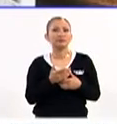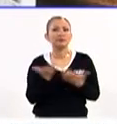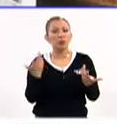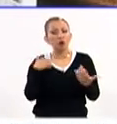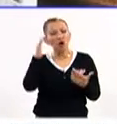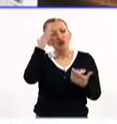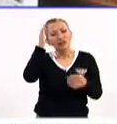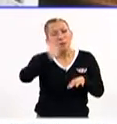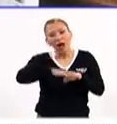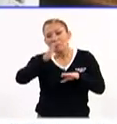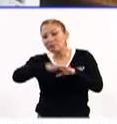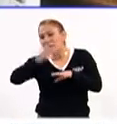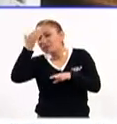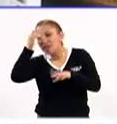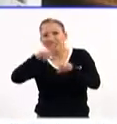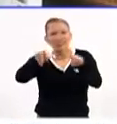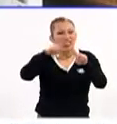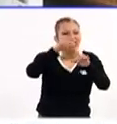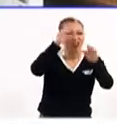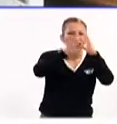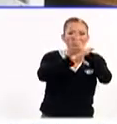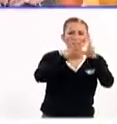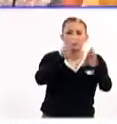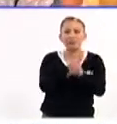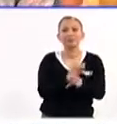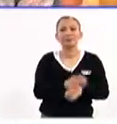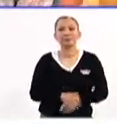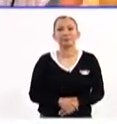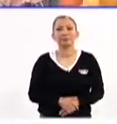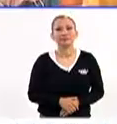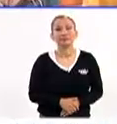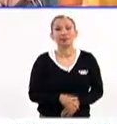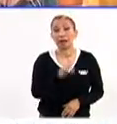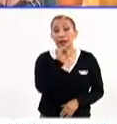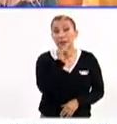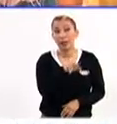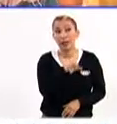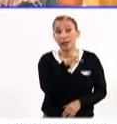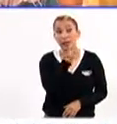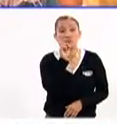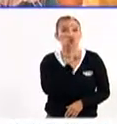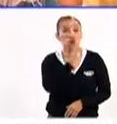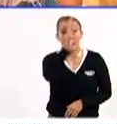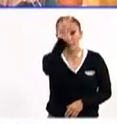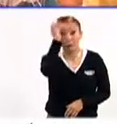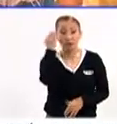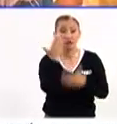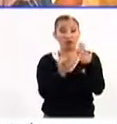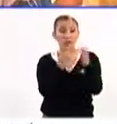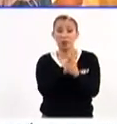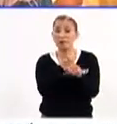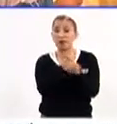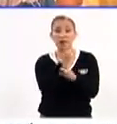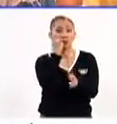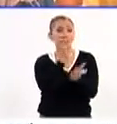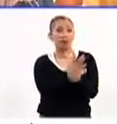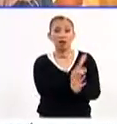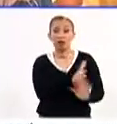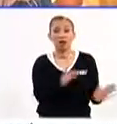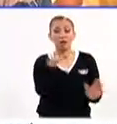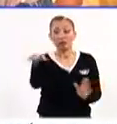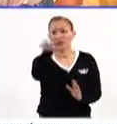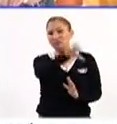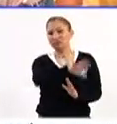por el conocimiento, por distintos conocimientos. Además fue la única que estudió en la preparatoria, y en la preparatoria era